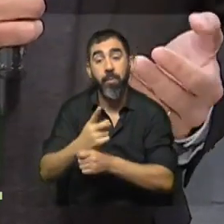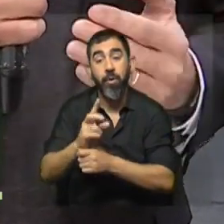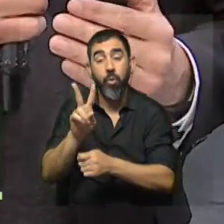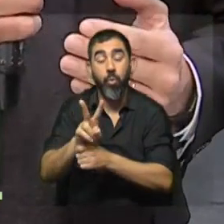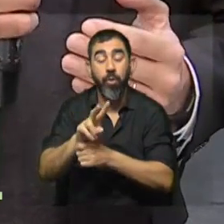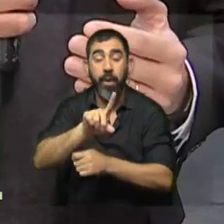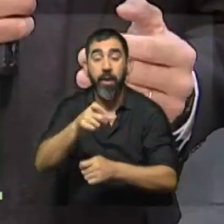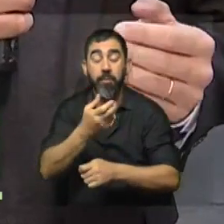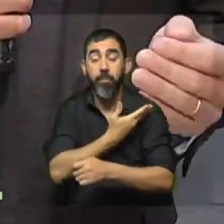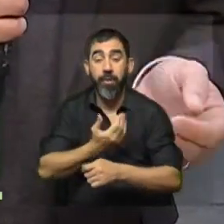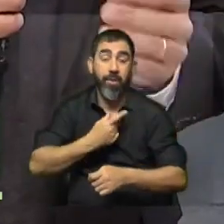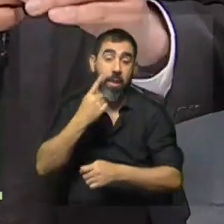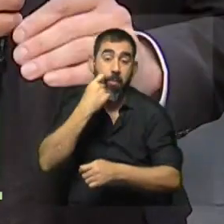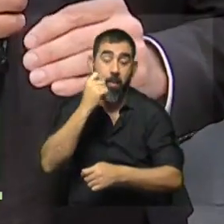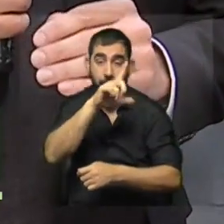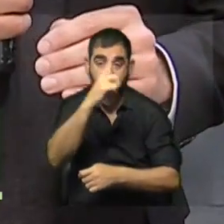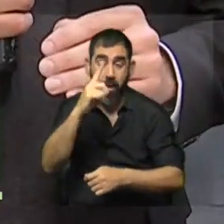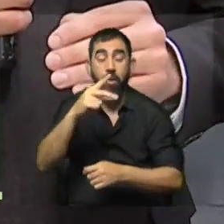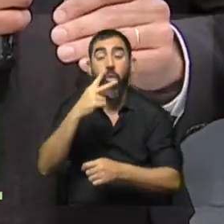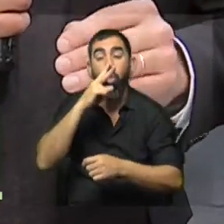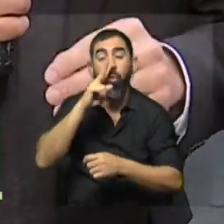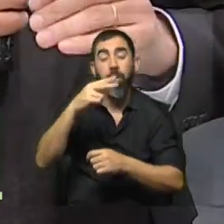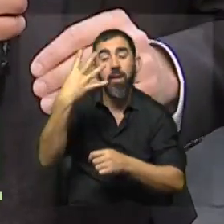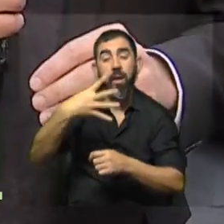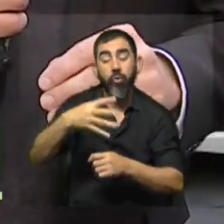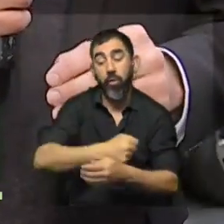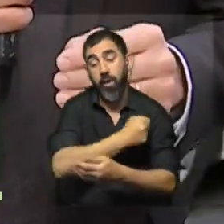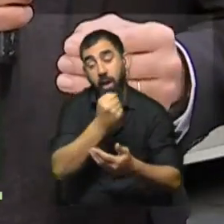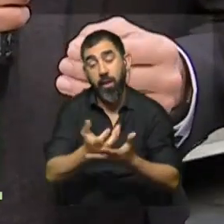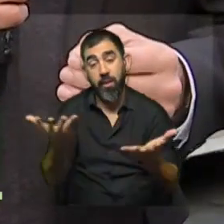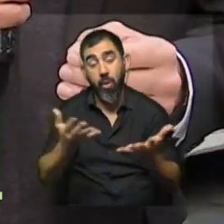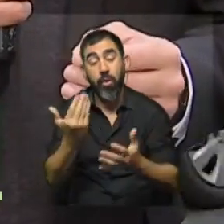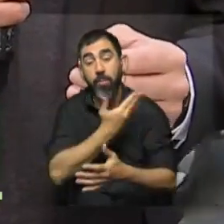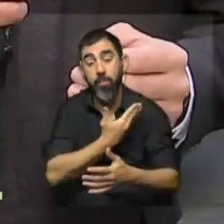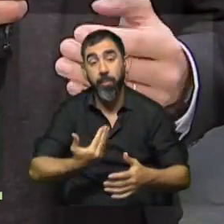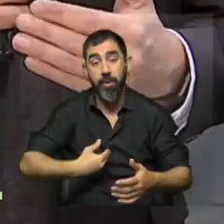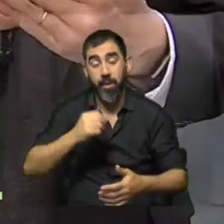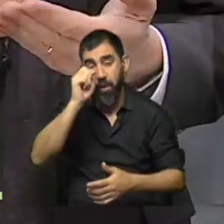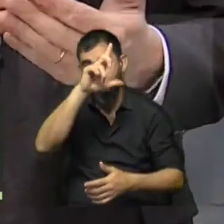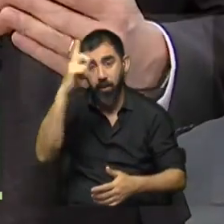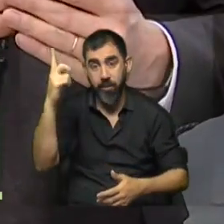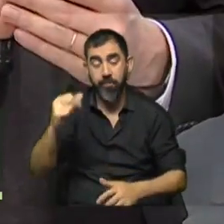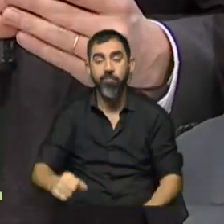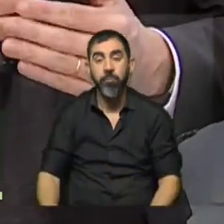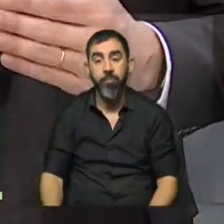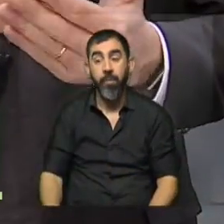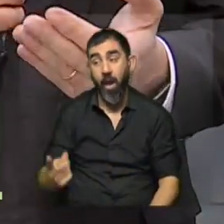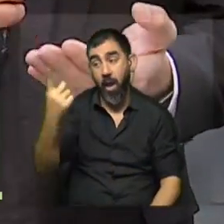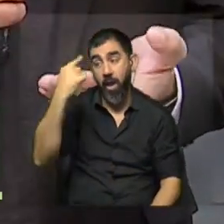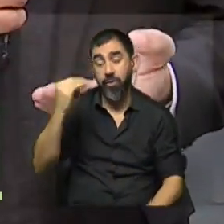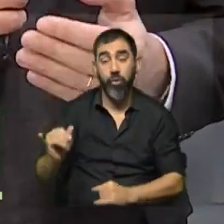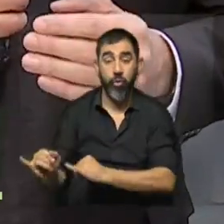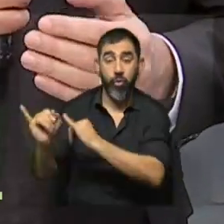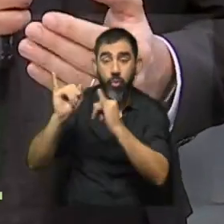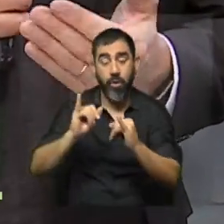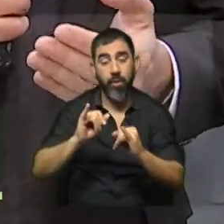ex presidente Lacalle Herrera, y desde 2014 del actual presidente Luis Lacalle Pou, que en la jornada de ayer